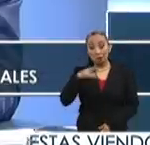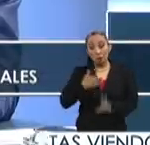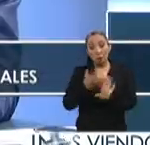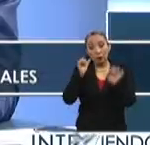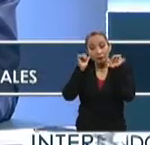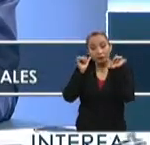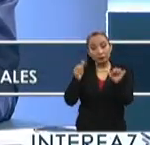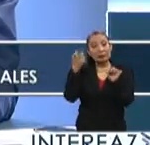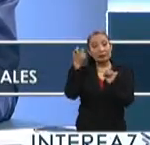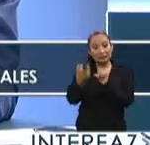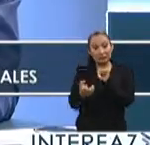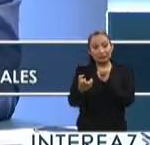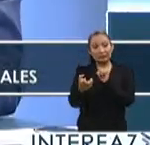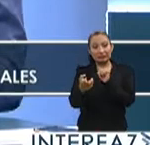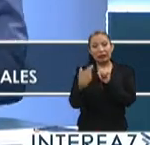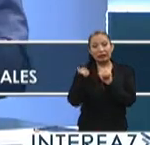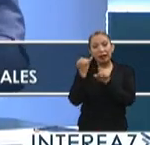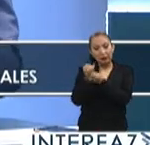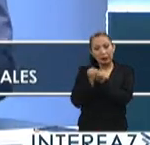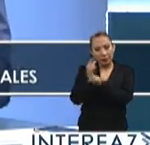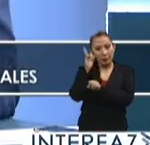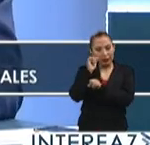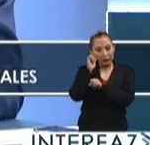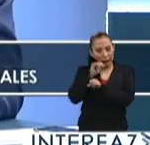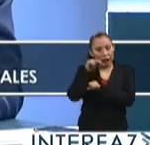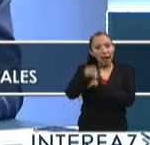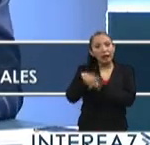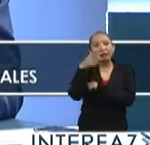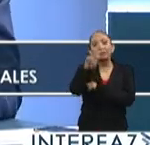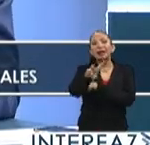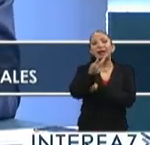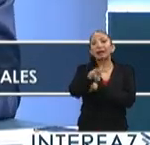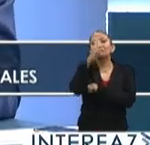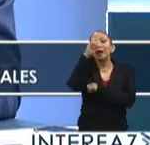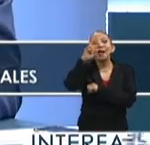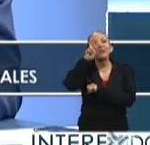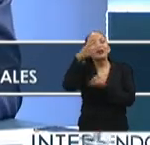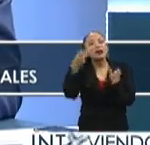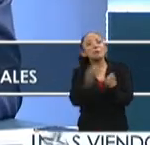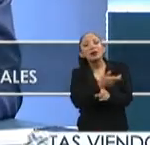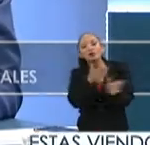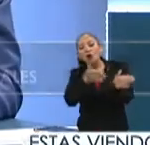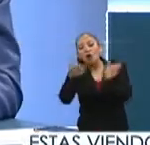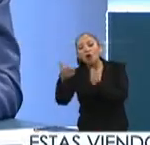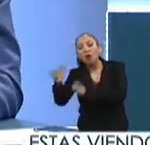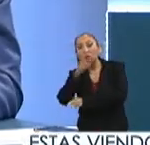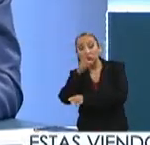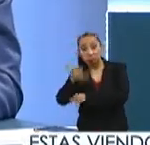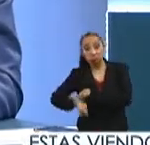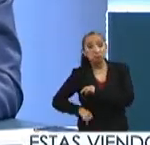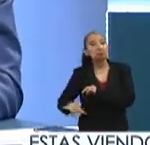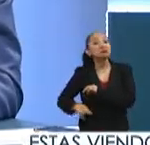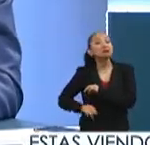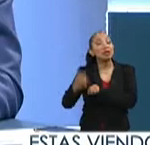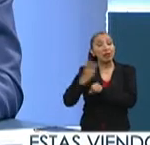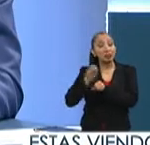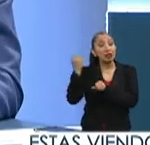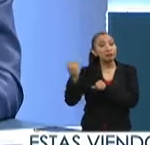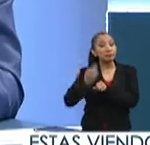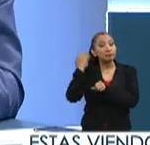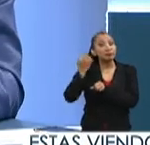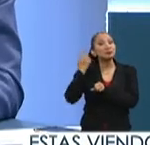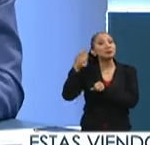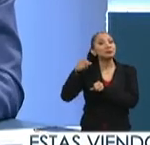muy al pendientes de esta entrega mañana y pasado mañana para ver pues estos resultados muy interesantes de este tercer